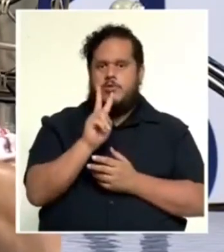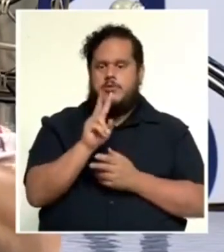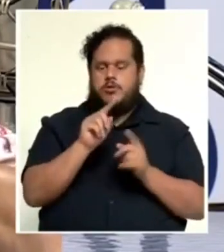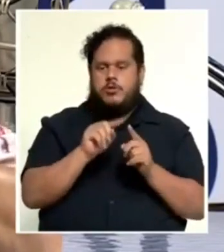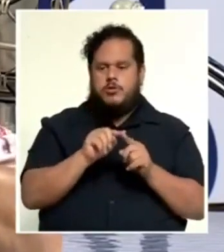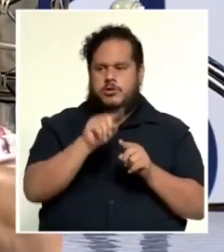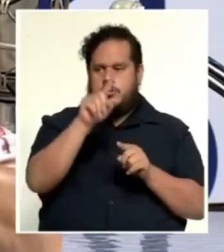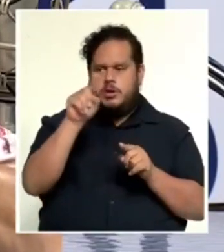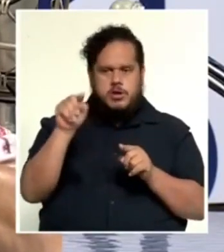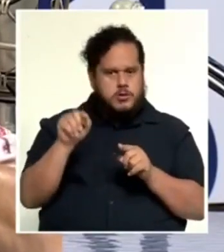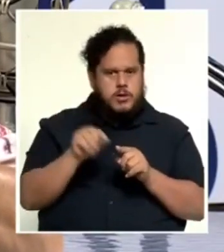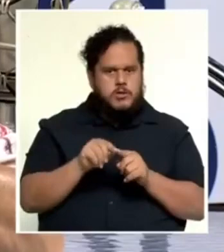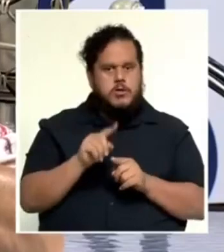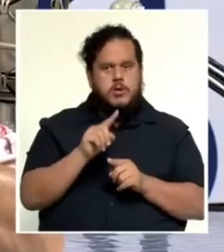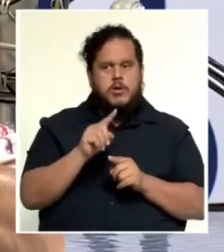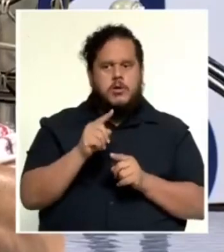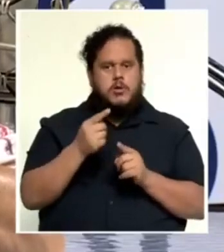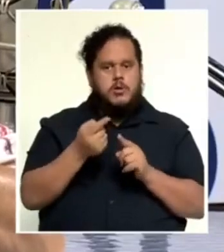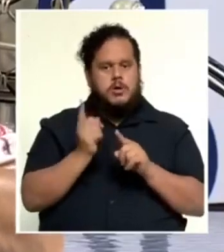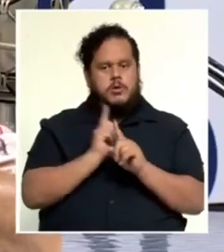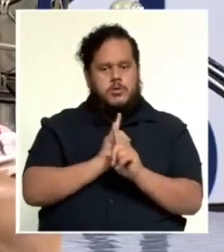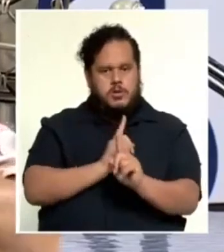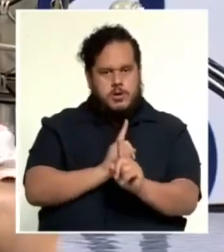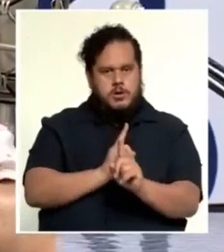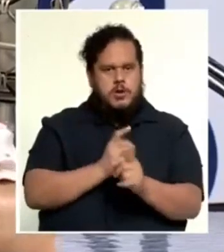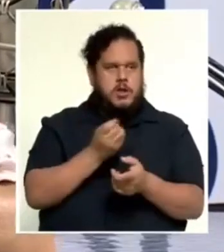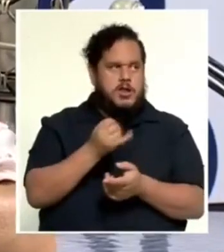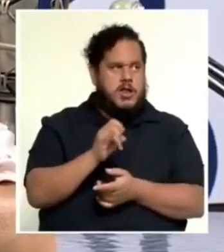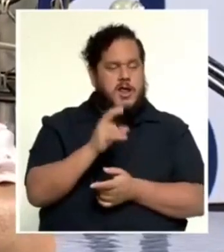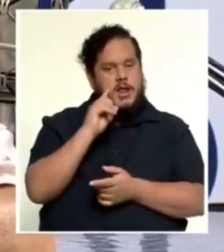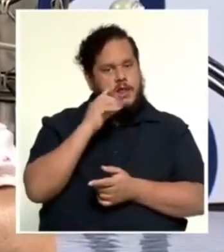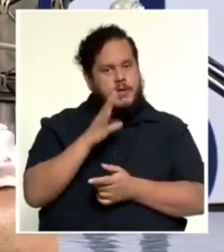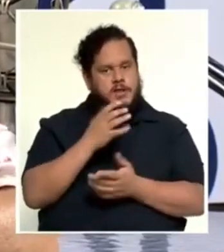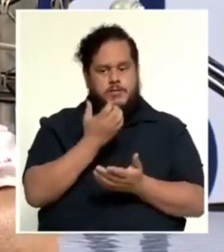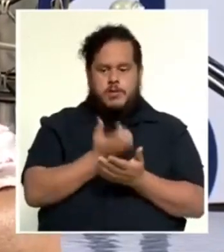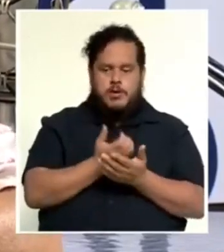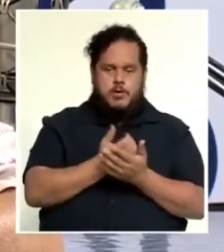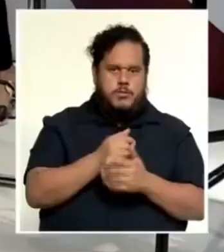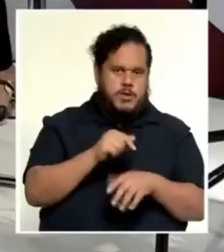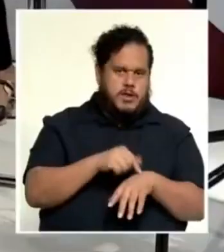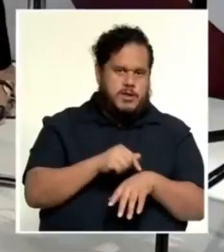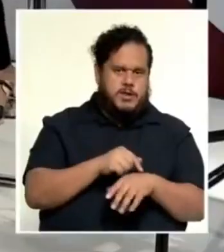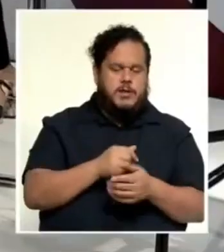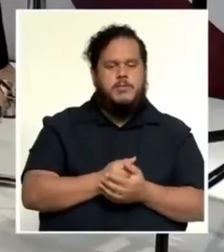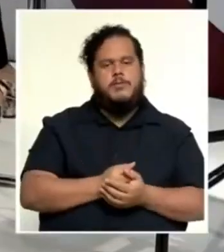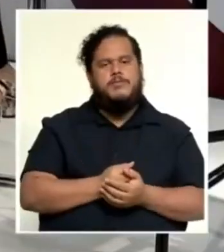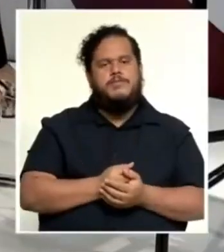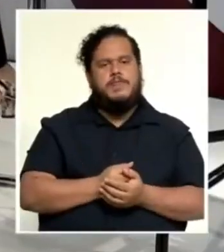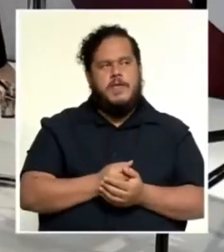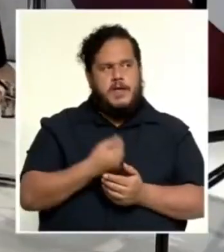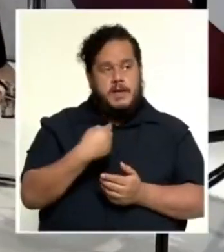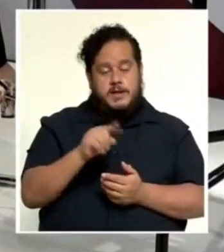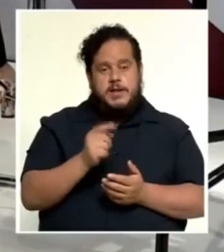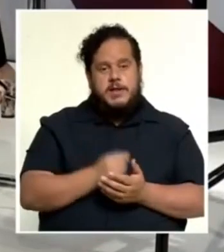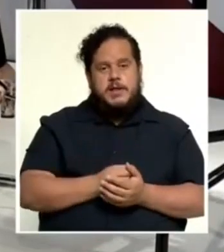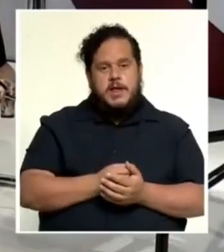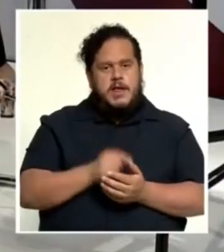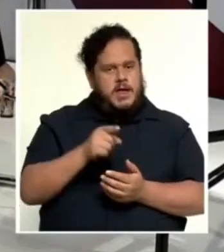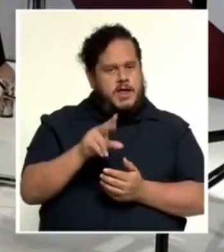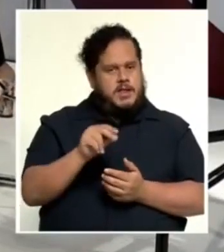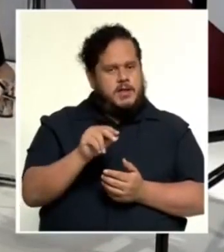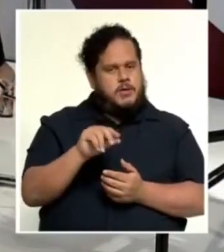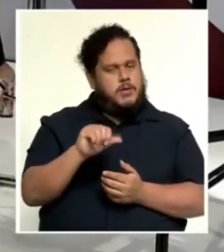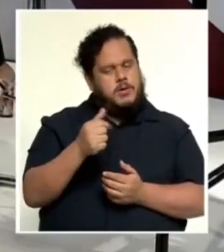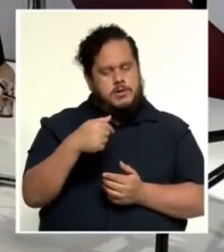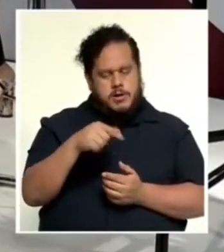cuadros, digamos que uno tras otro. Gustavo, si te parece, por la economía del tiempo. Sí, el siguiente. Este no, el otro, el